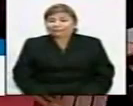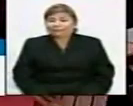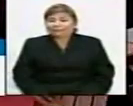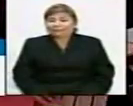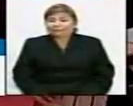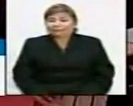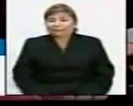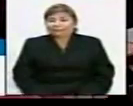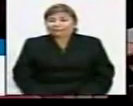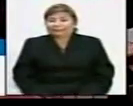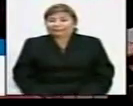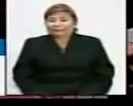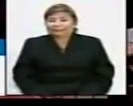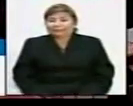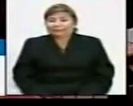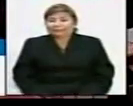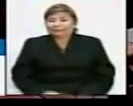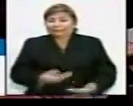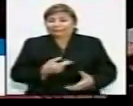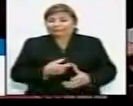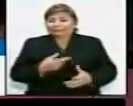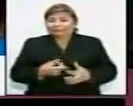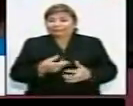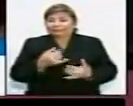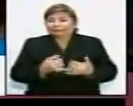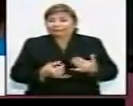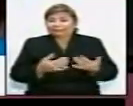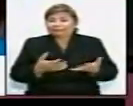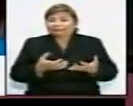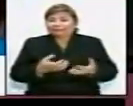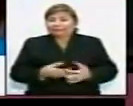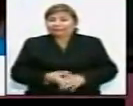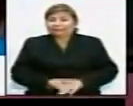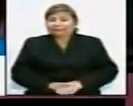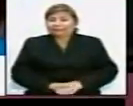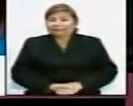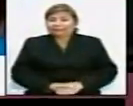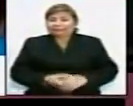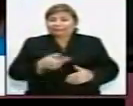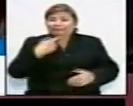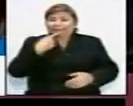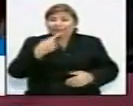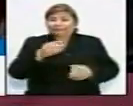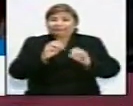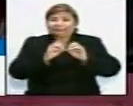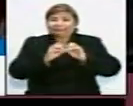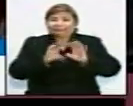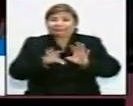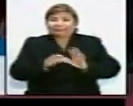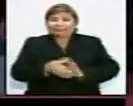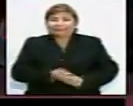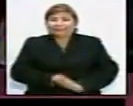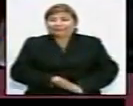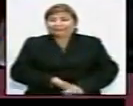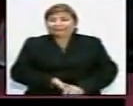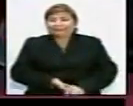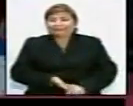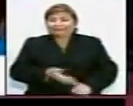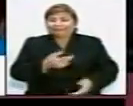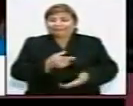entonces, finalmente lo que queremos nosotros expresar claramente,